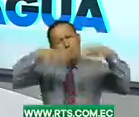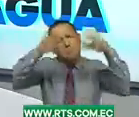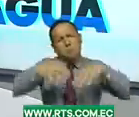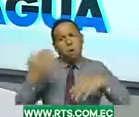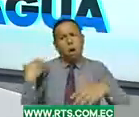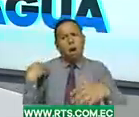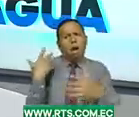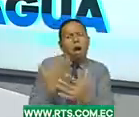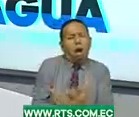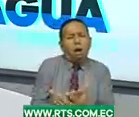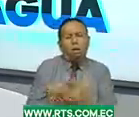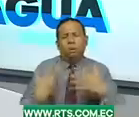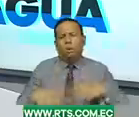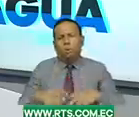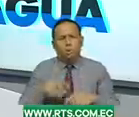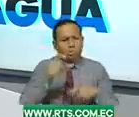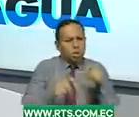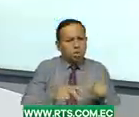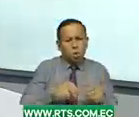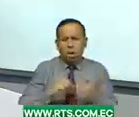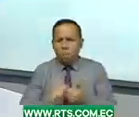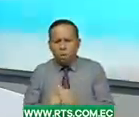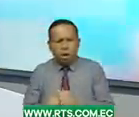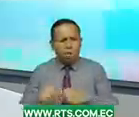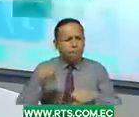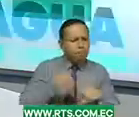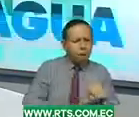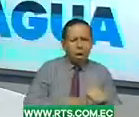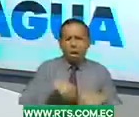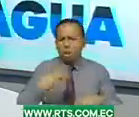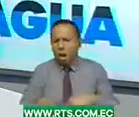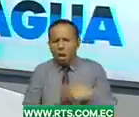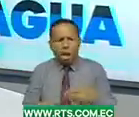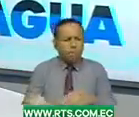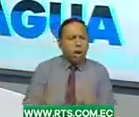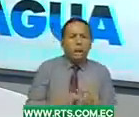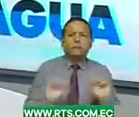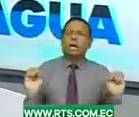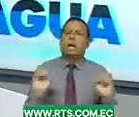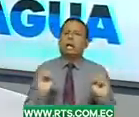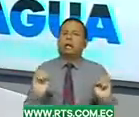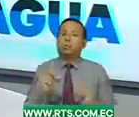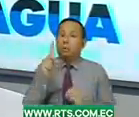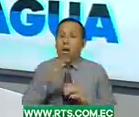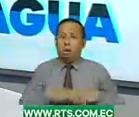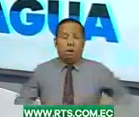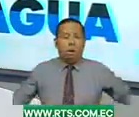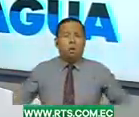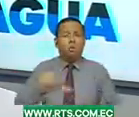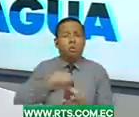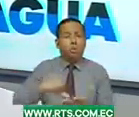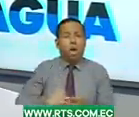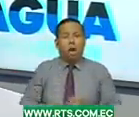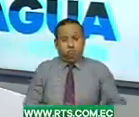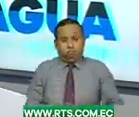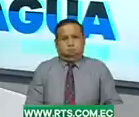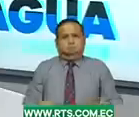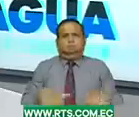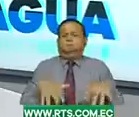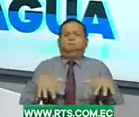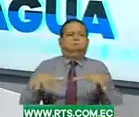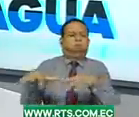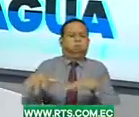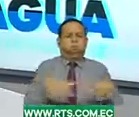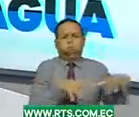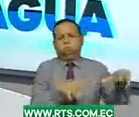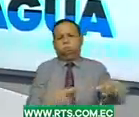fortuna no dejó personas heridas ni fallecidas, pero sí gran parte de la ciudad inundada. Las autoridades que conforman el